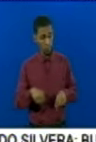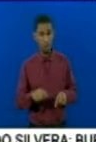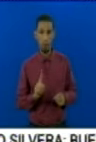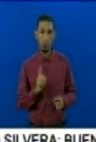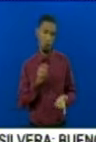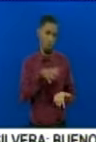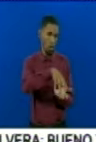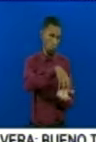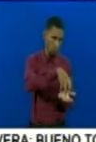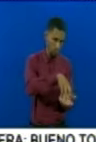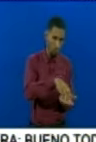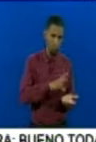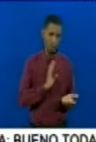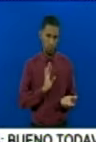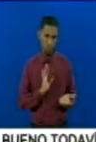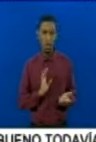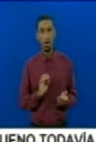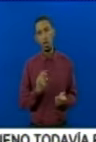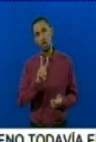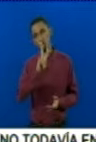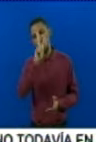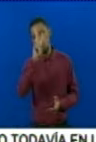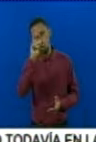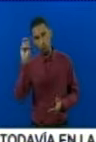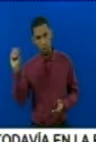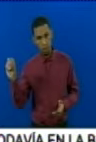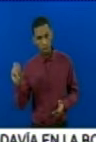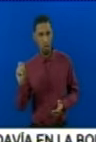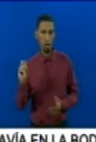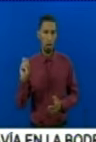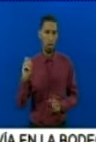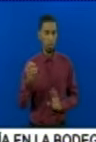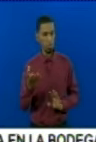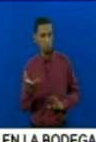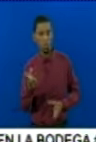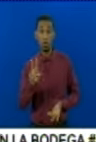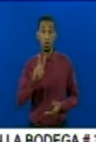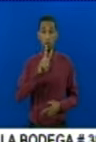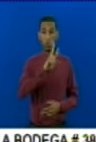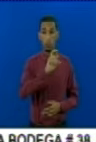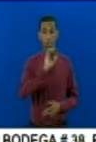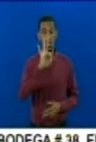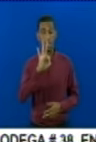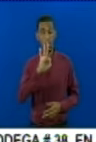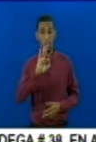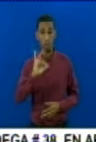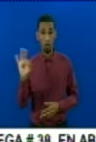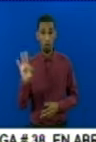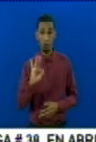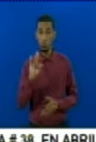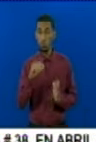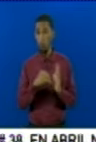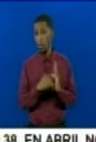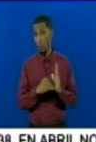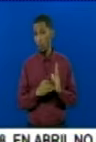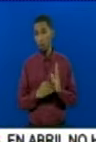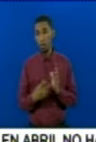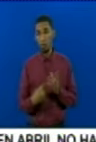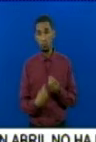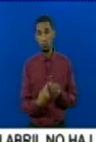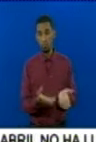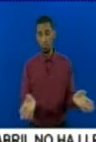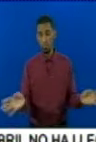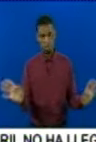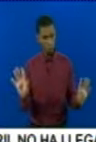urbana. Estamos hablando que alrededor de 278 mil núcleos se van a estar beneficiando por la entrega de este producto. Está organizado,